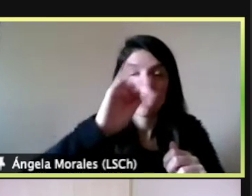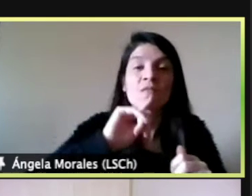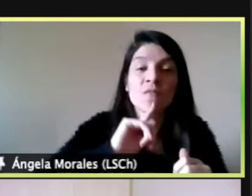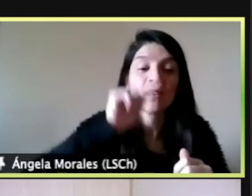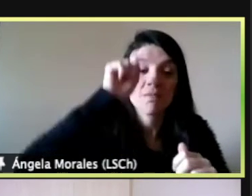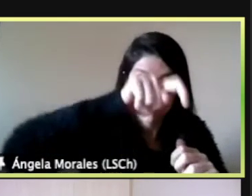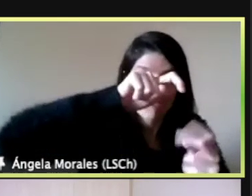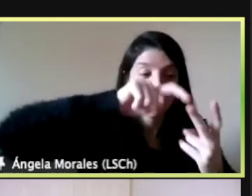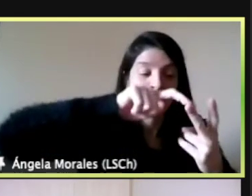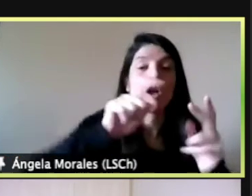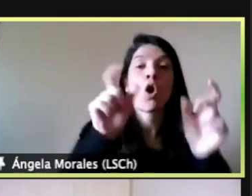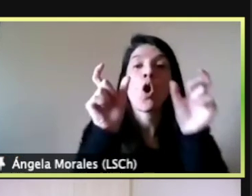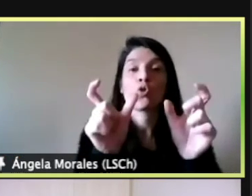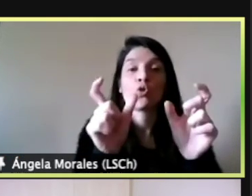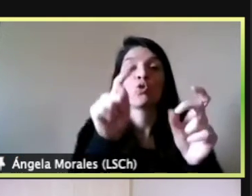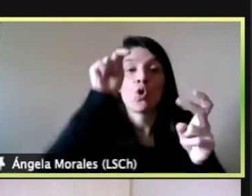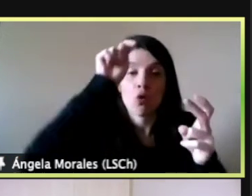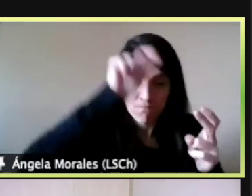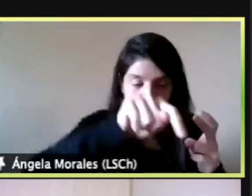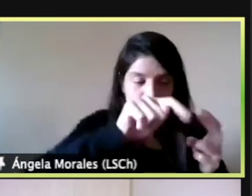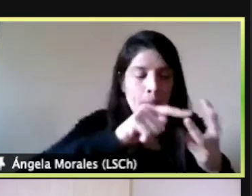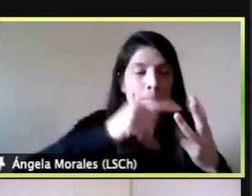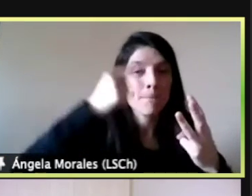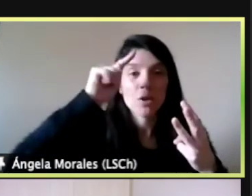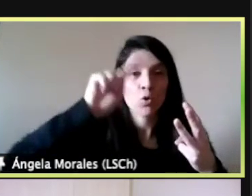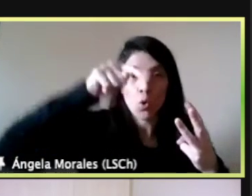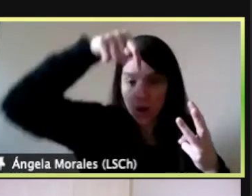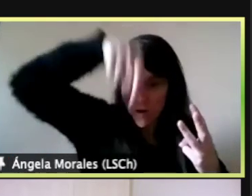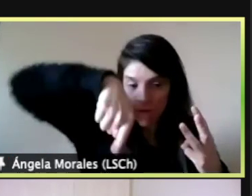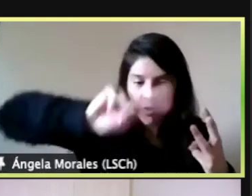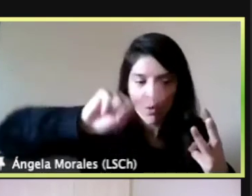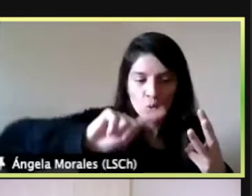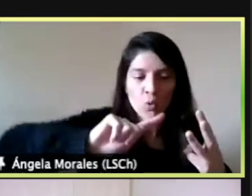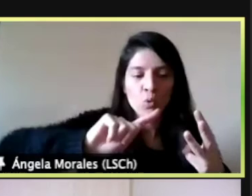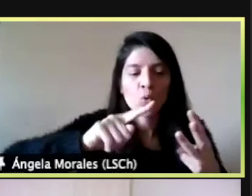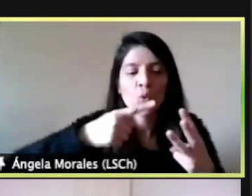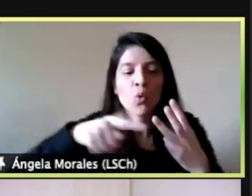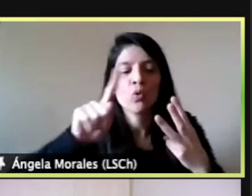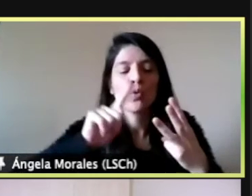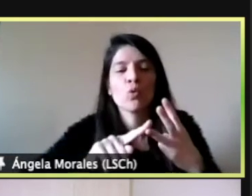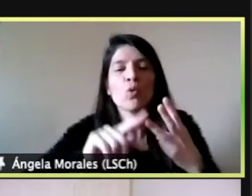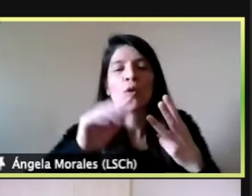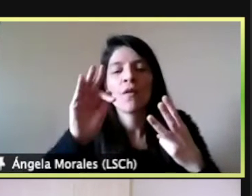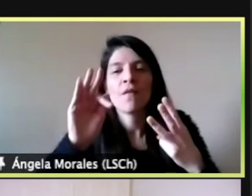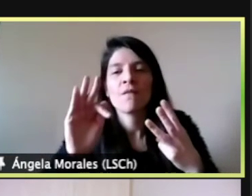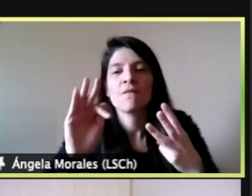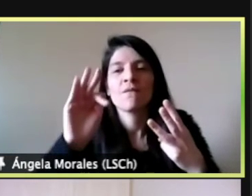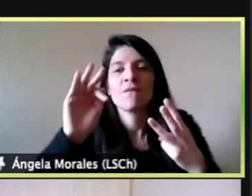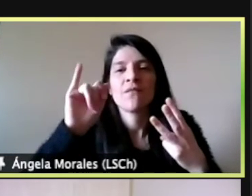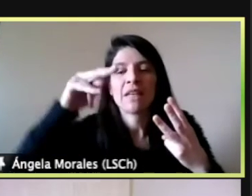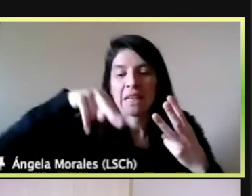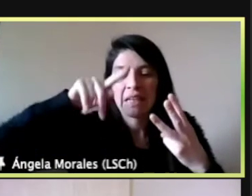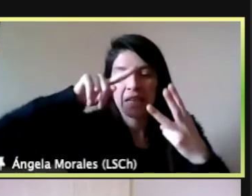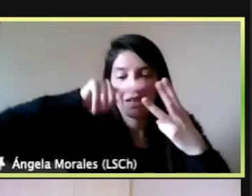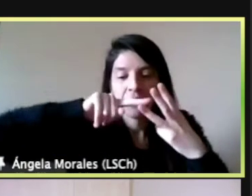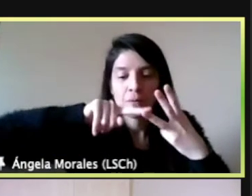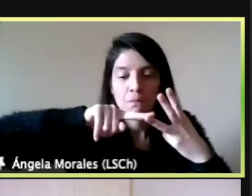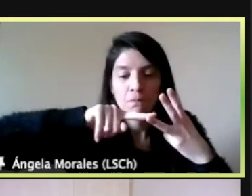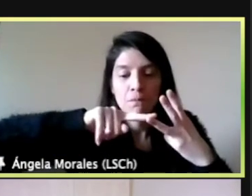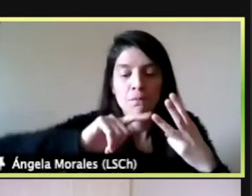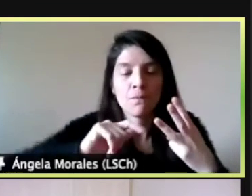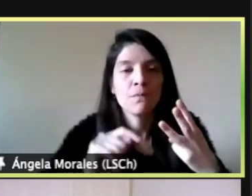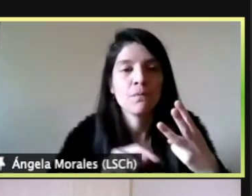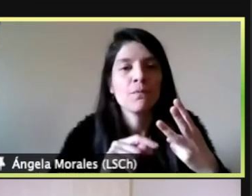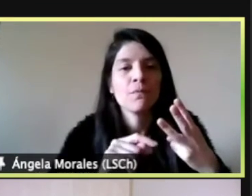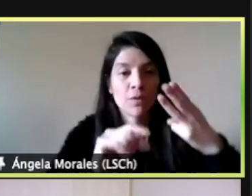abajo se utiliza la tecla Fin. Si yo presiono Fin, fíjense que me da